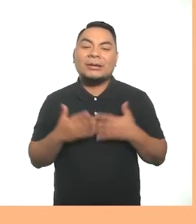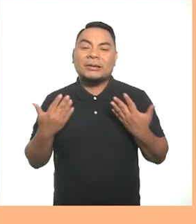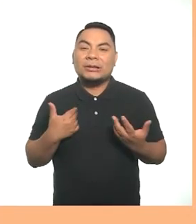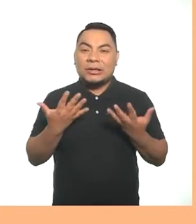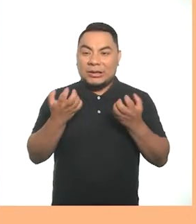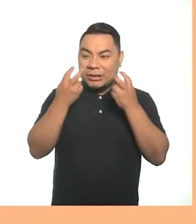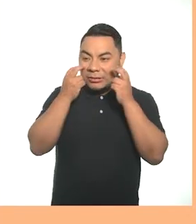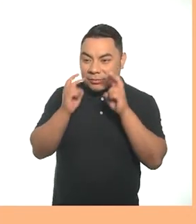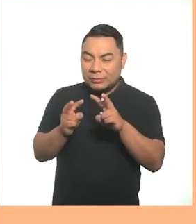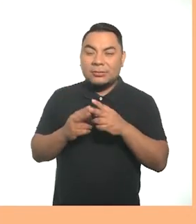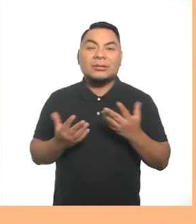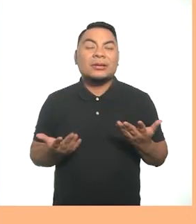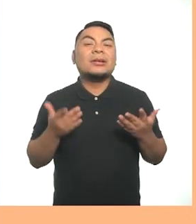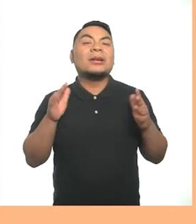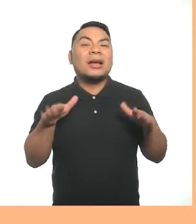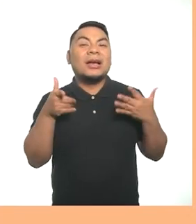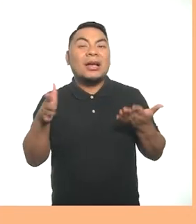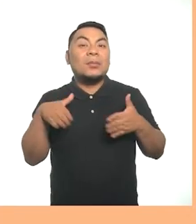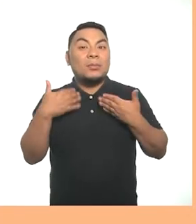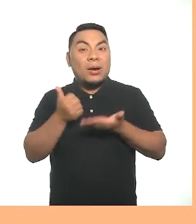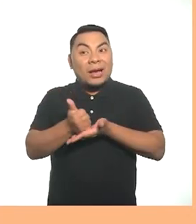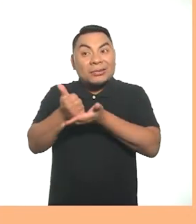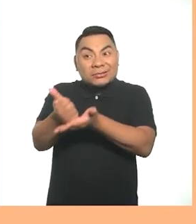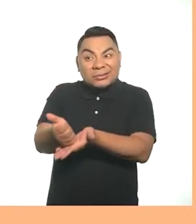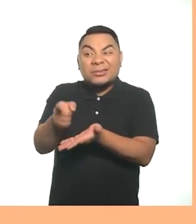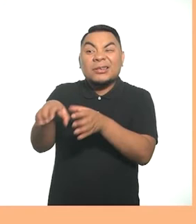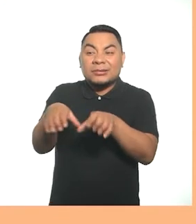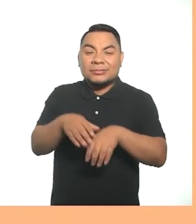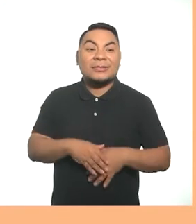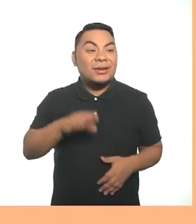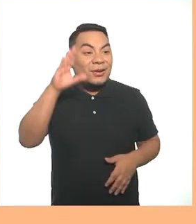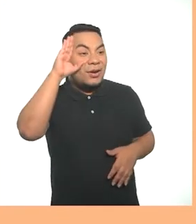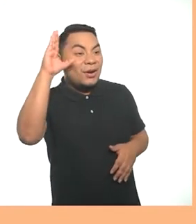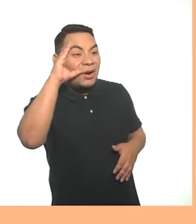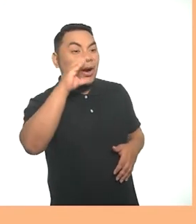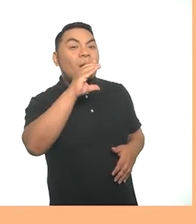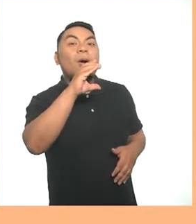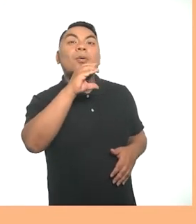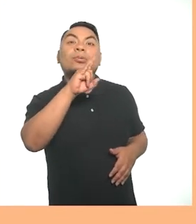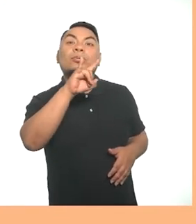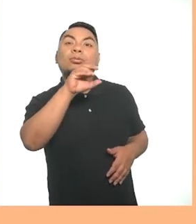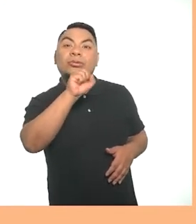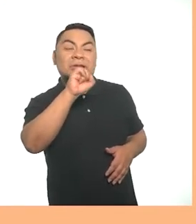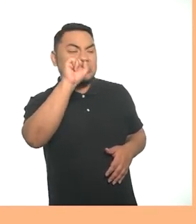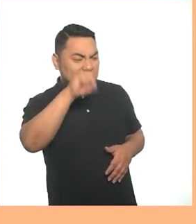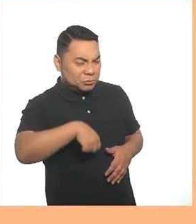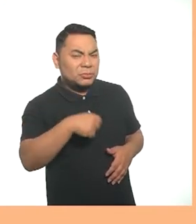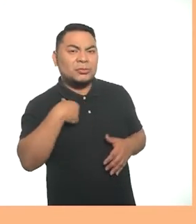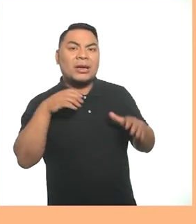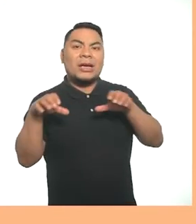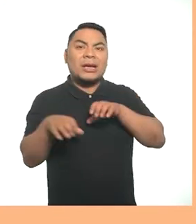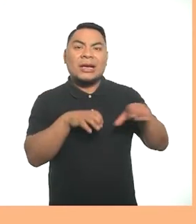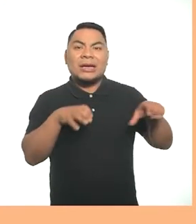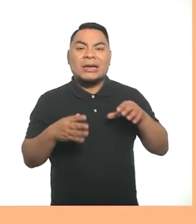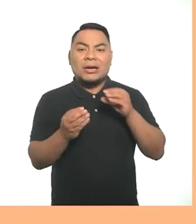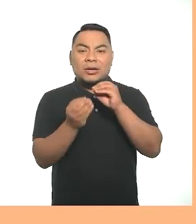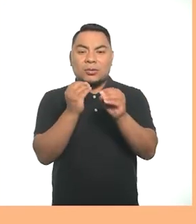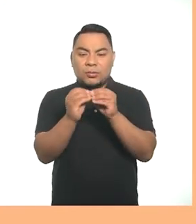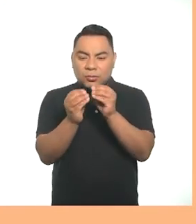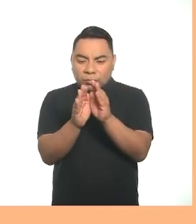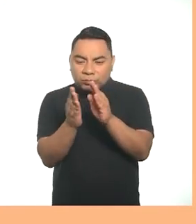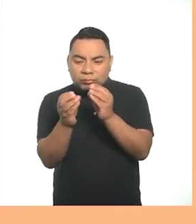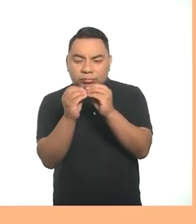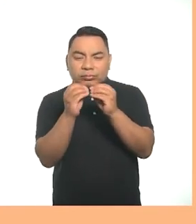estás haciendo? ¿Te puedo ayudar? Hola, Cusi. Claro, estoy haciendo